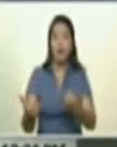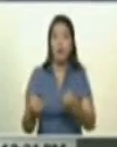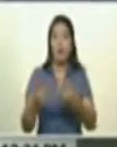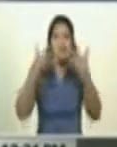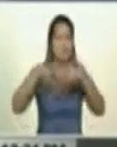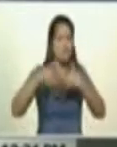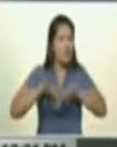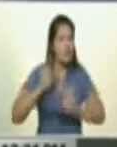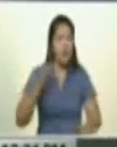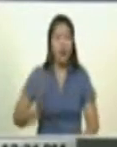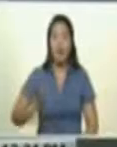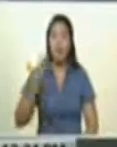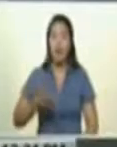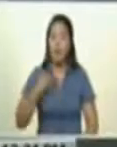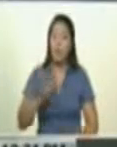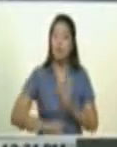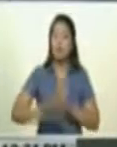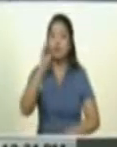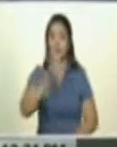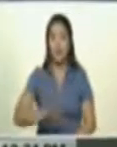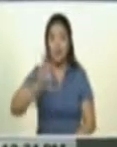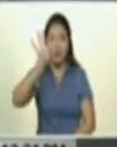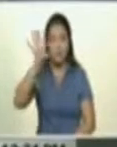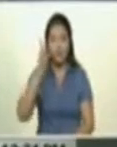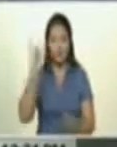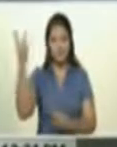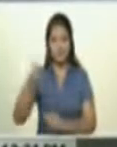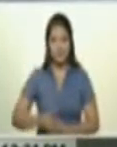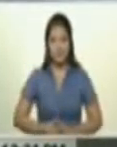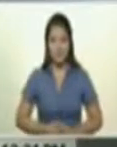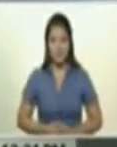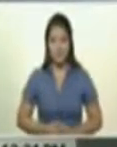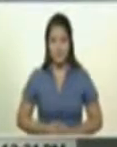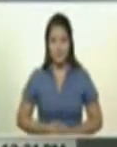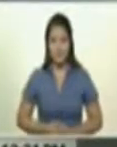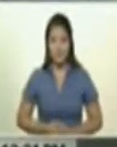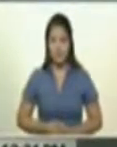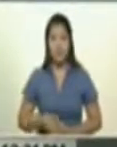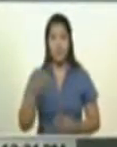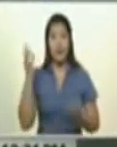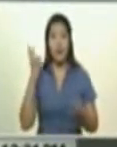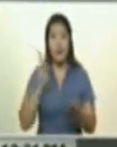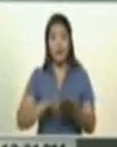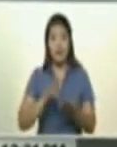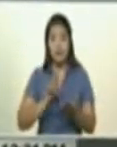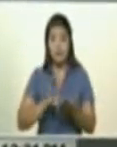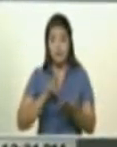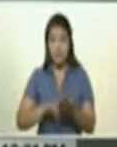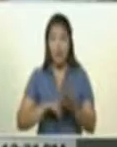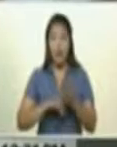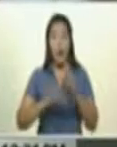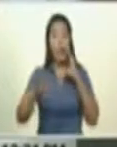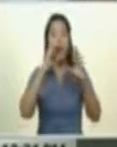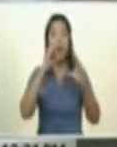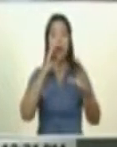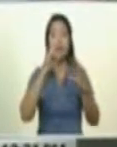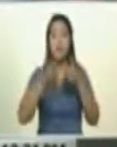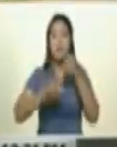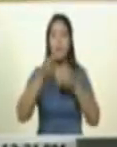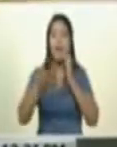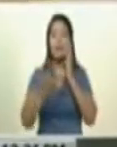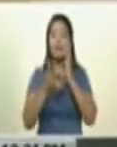motor fundamental para el desarrollo del país. Veamos. Para garantizar el acceso a las telecomunicaciones y